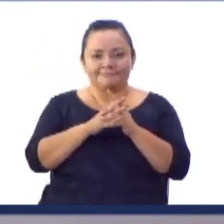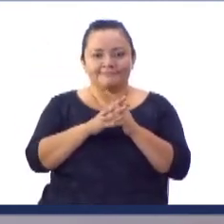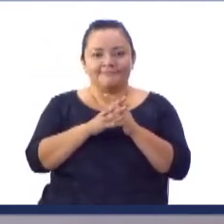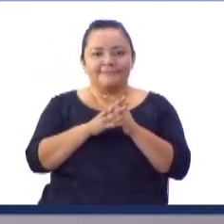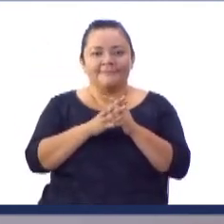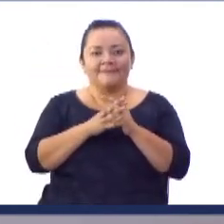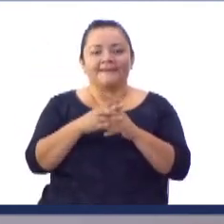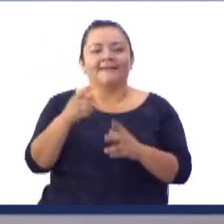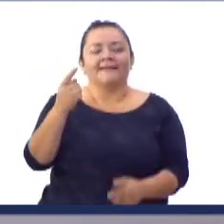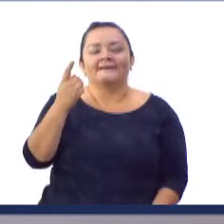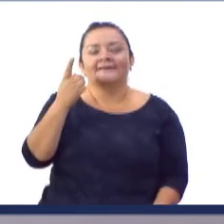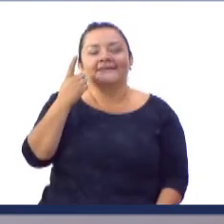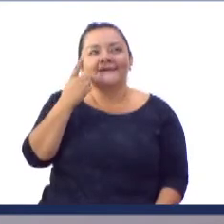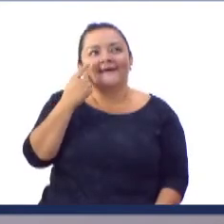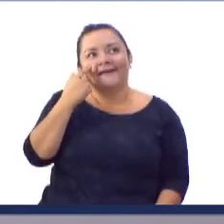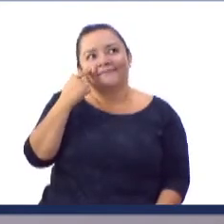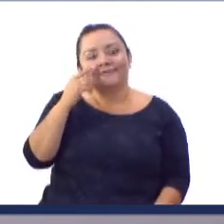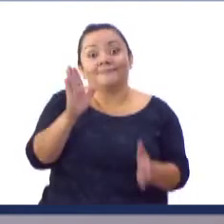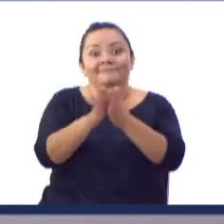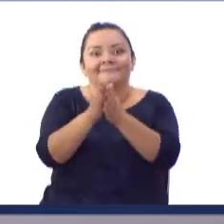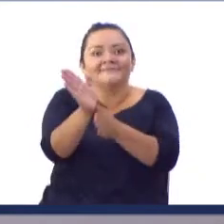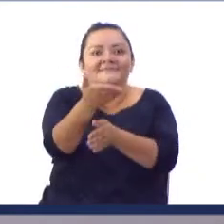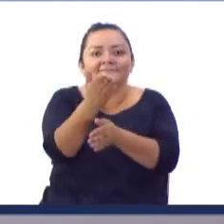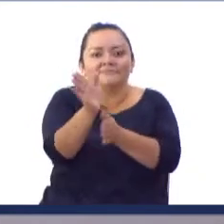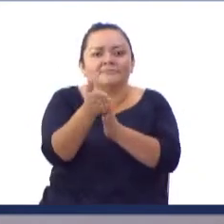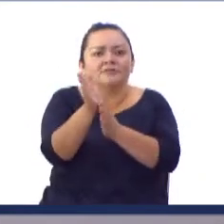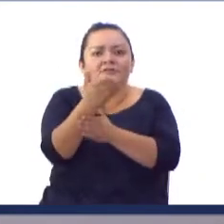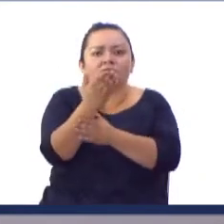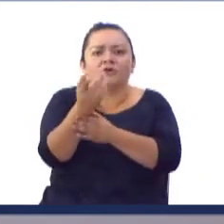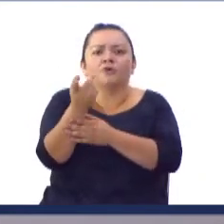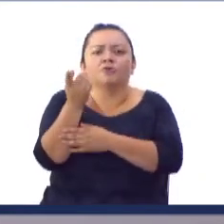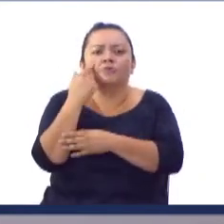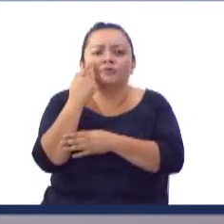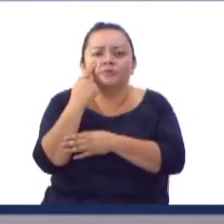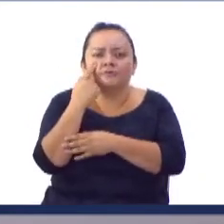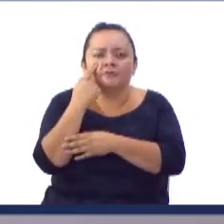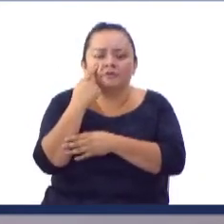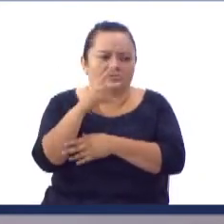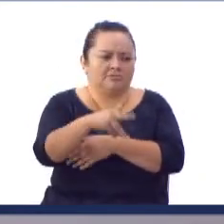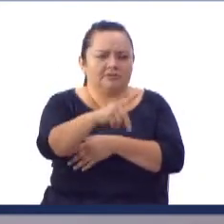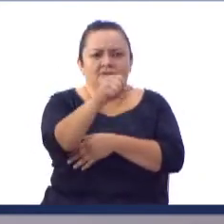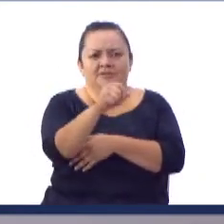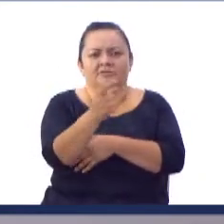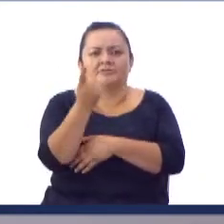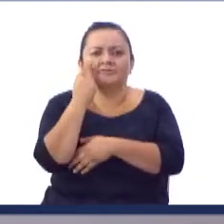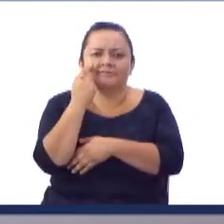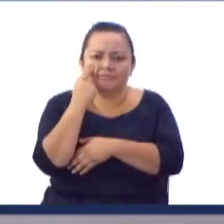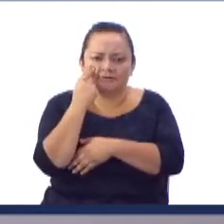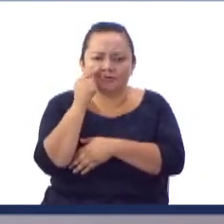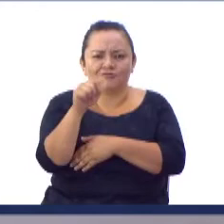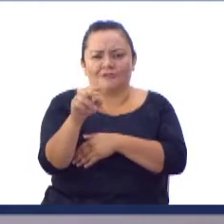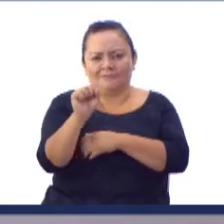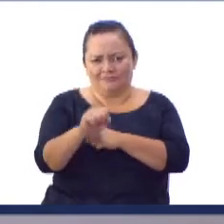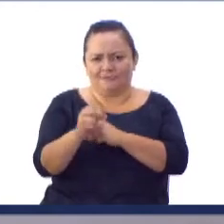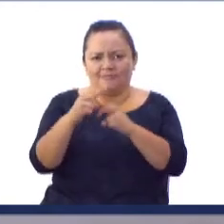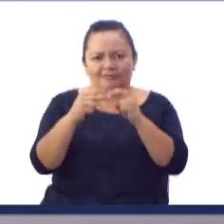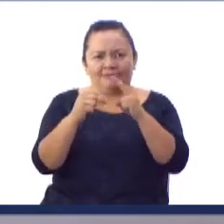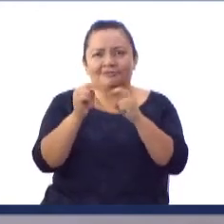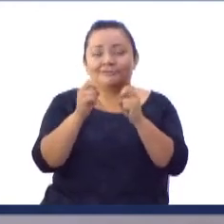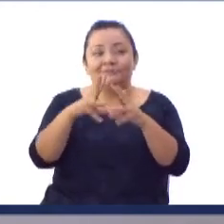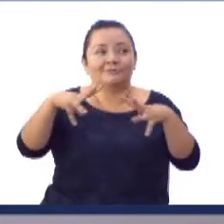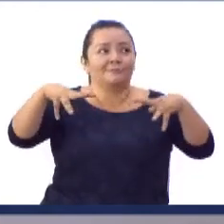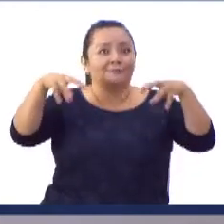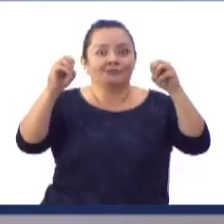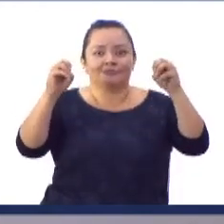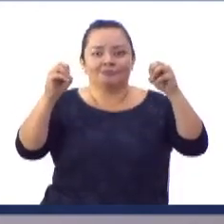y de dónde es de dónde sacan el cemento hermano de sacar la tierra la arena usted puede construir los castillos más